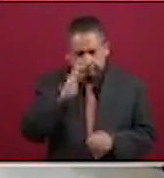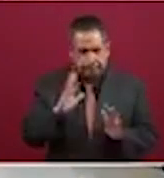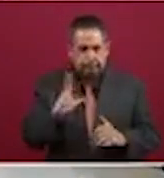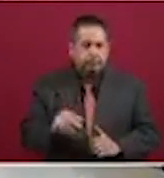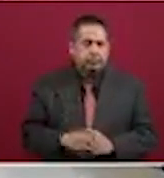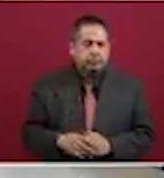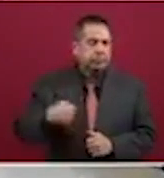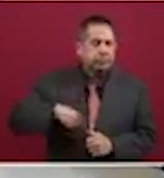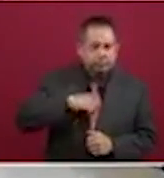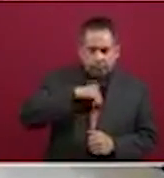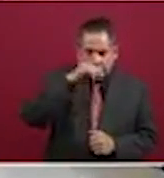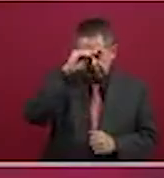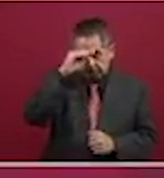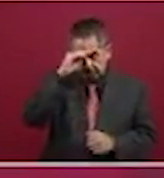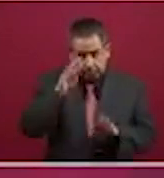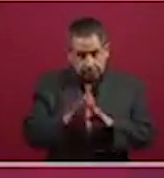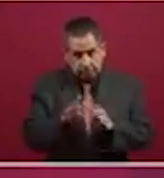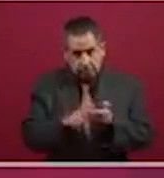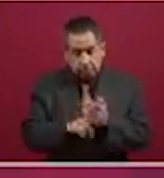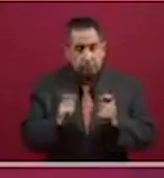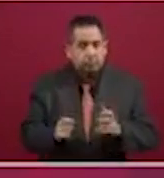pensamos qué